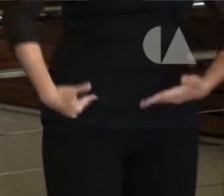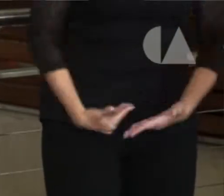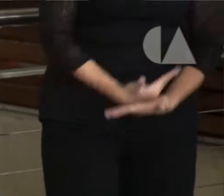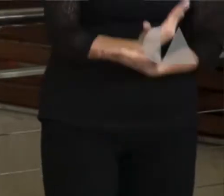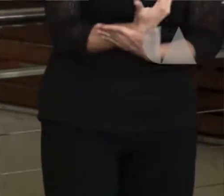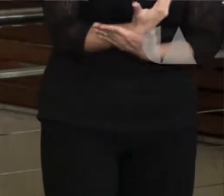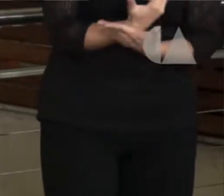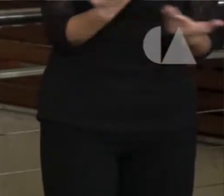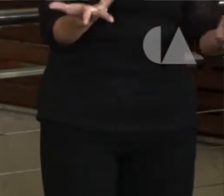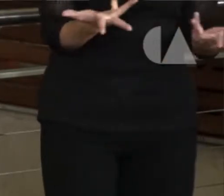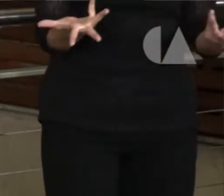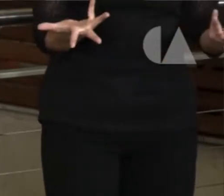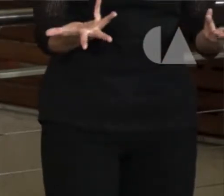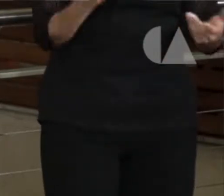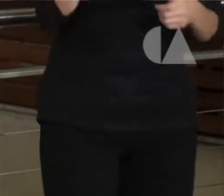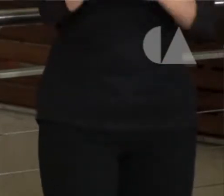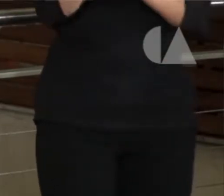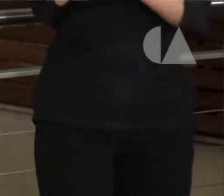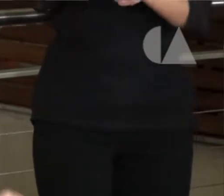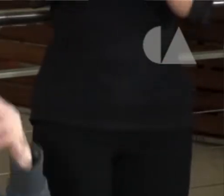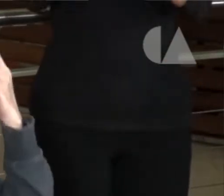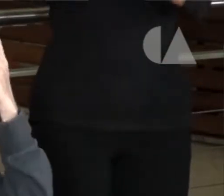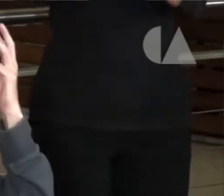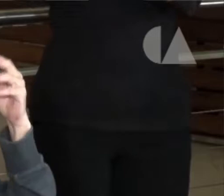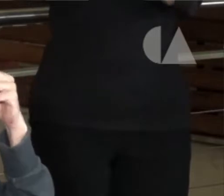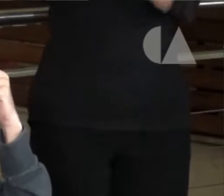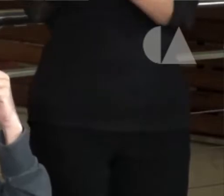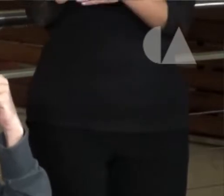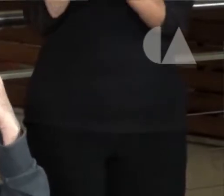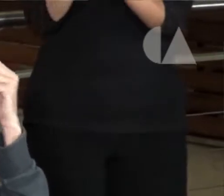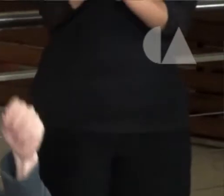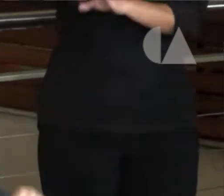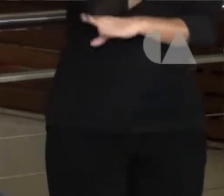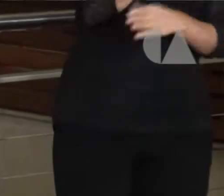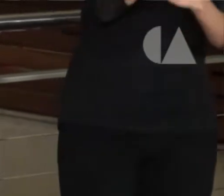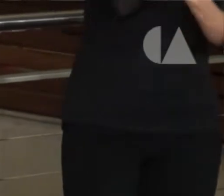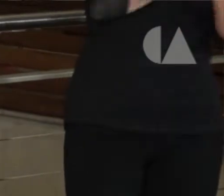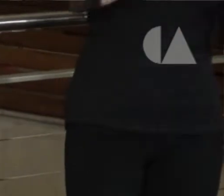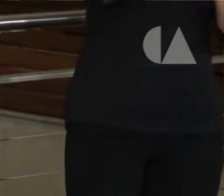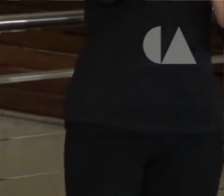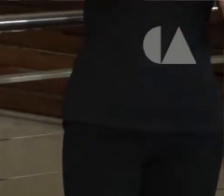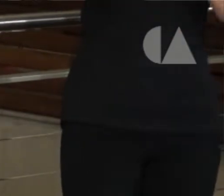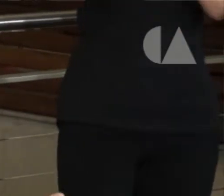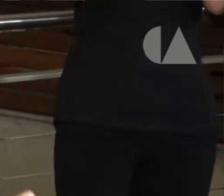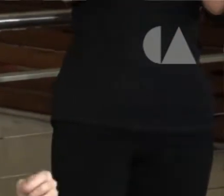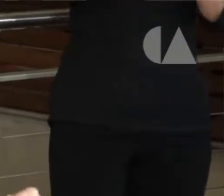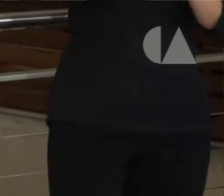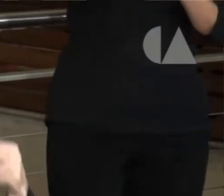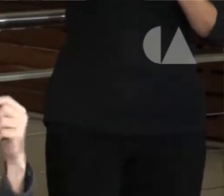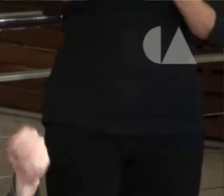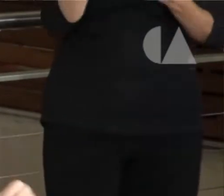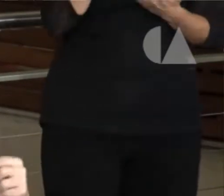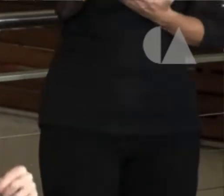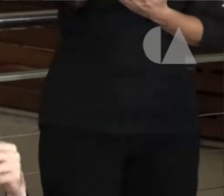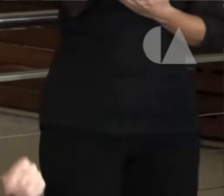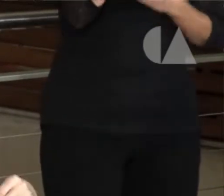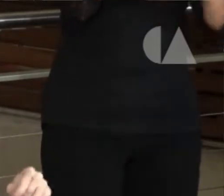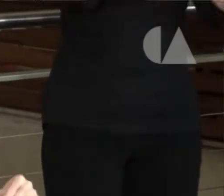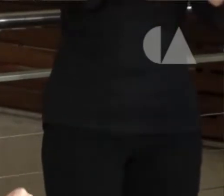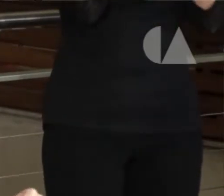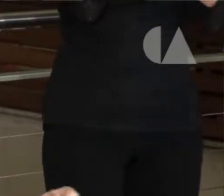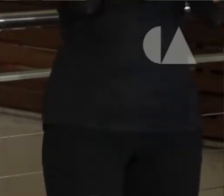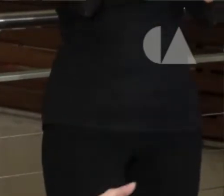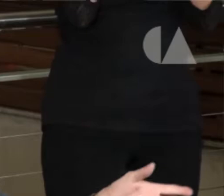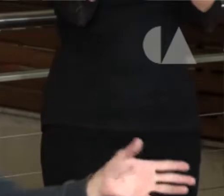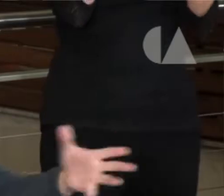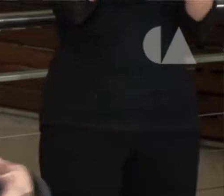primera escritura de hecho llegamos a estudiar a aprender a hacer letras super complejo y sin embargo